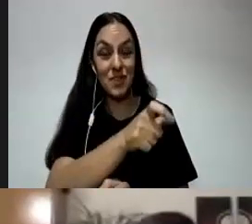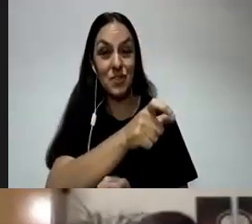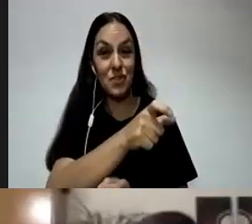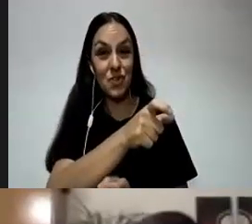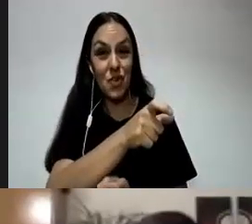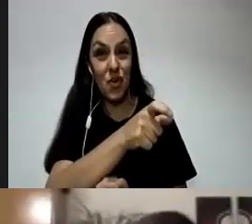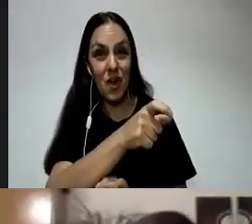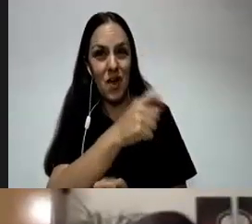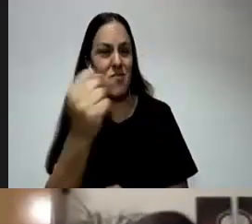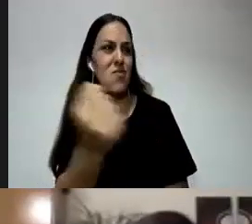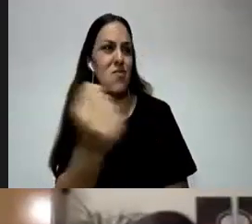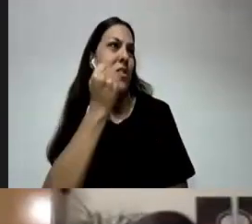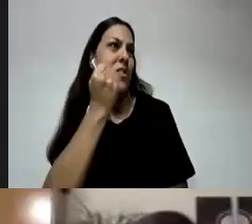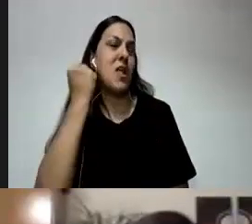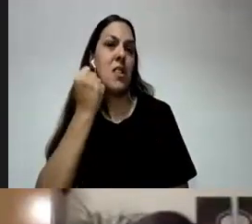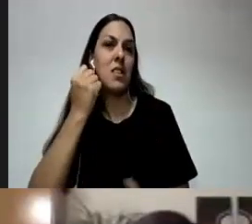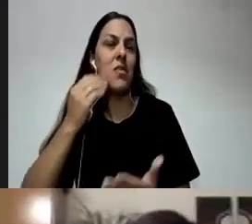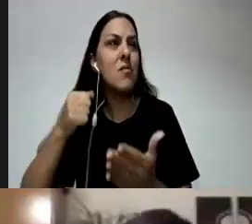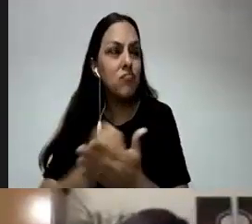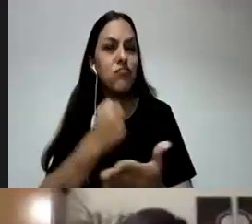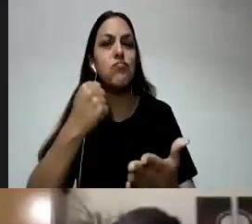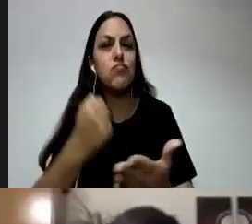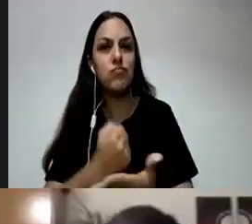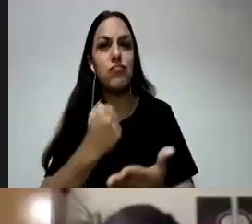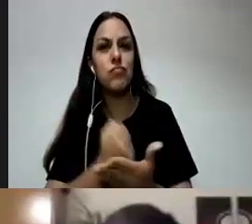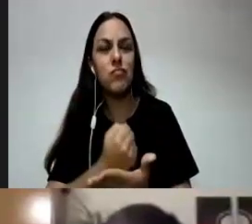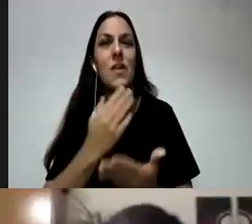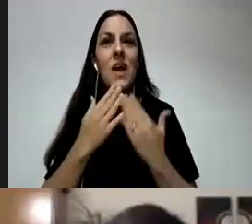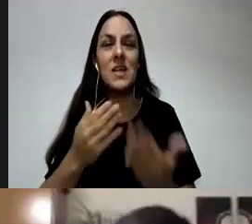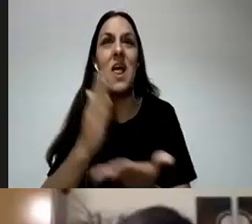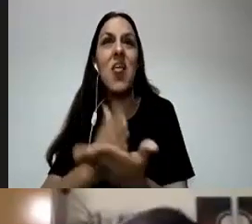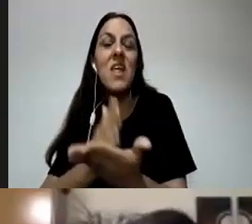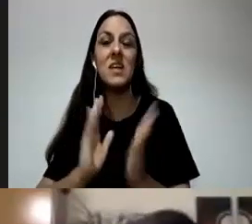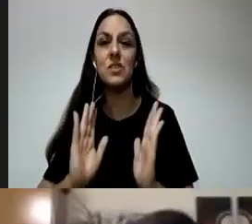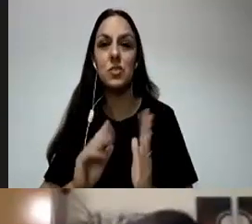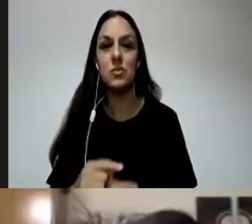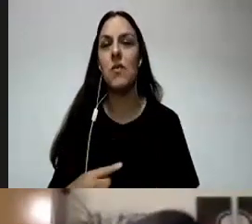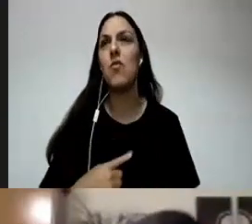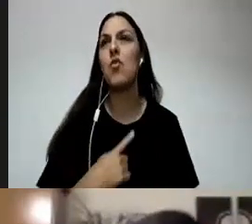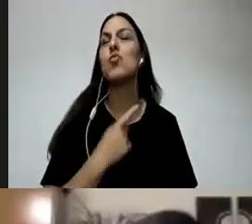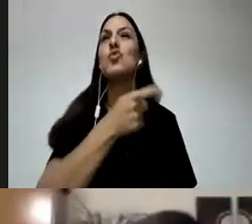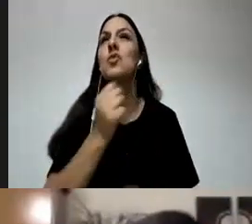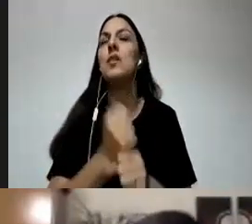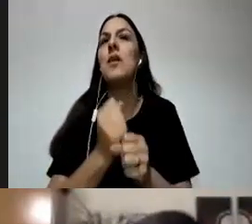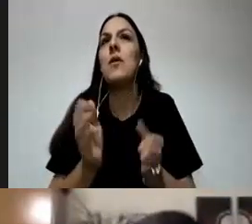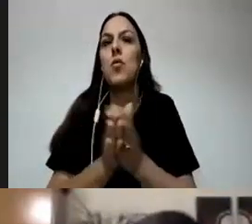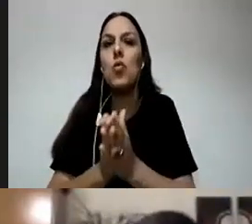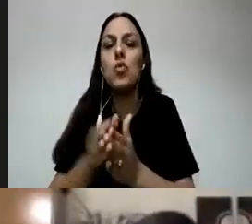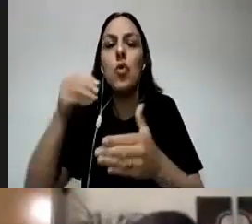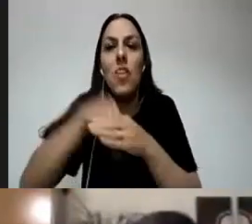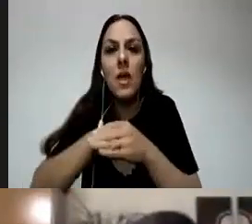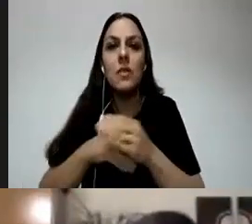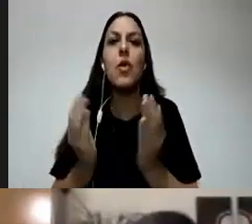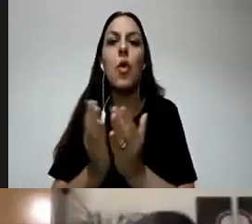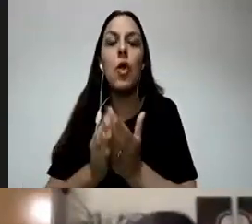militancia por estos derechos, así que honrado de que pertenezca al Colegio Abogado de San Isidro, y agradecer